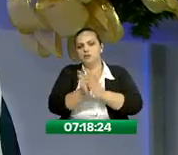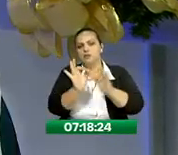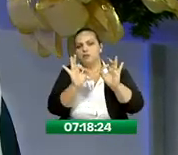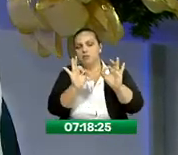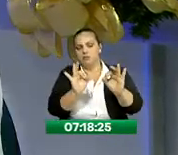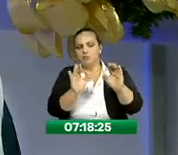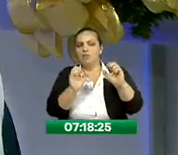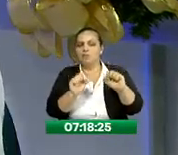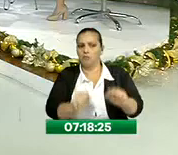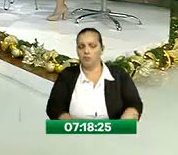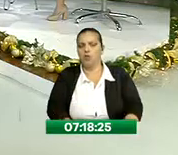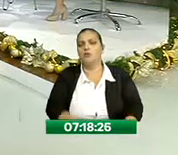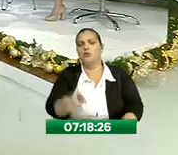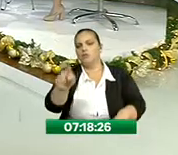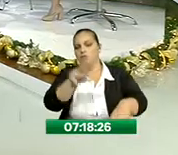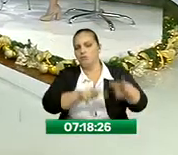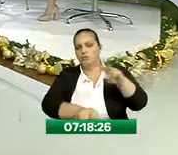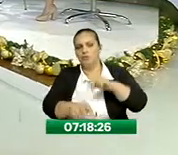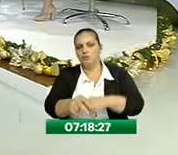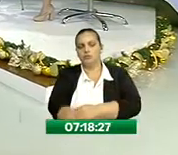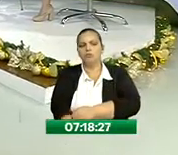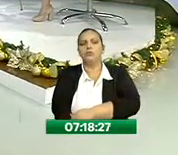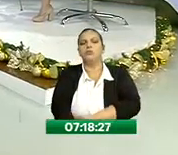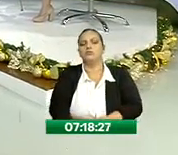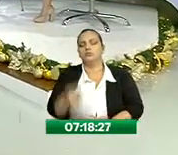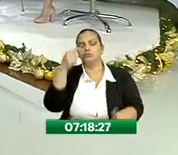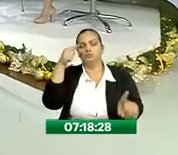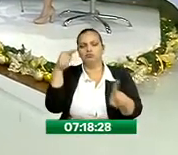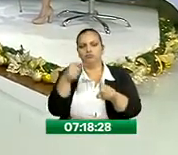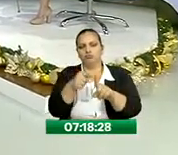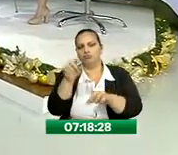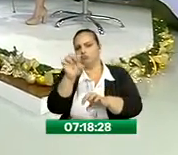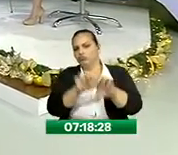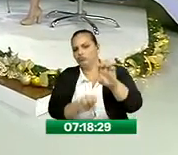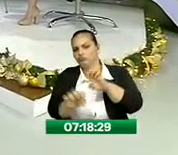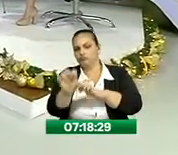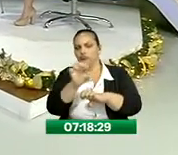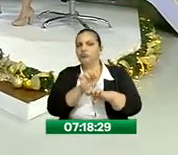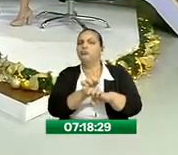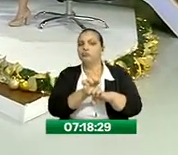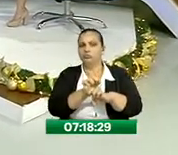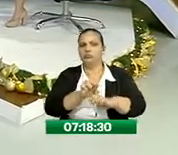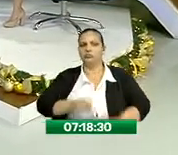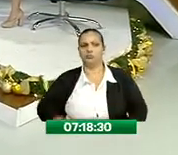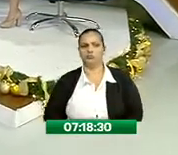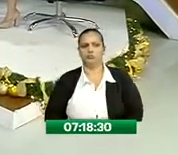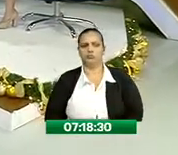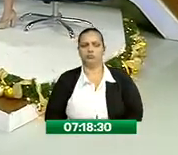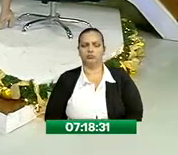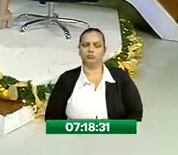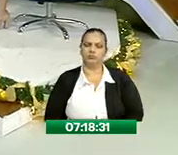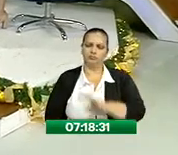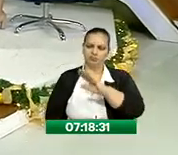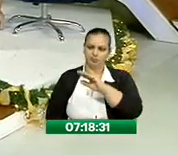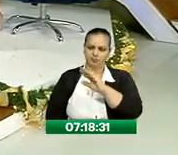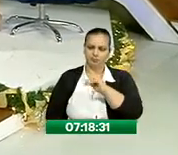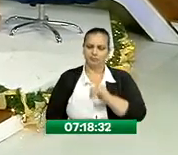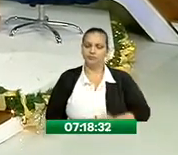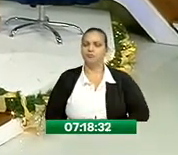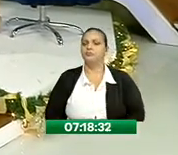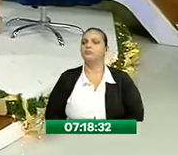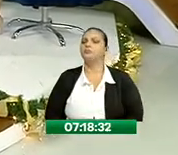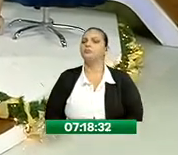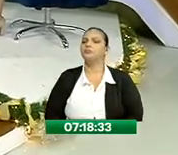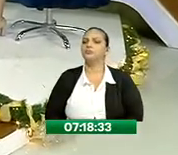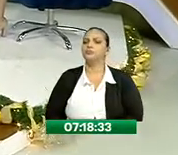O sea, también apunta hacia aquello. Nosotros apuntamos hacia ello. Ahora, otro de los temas que su antecesor anunció